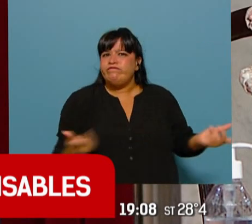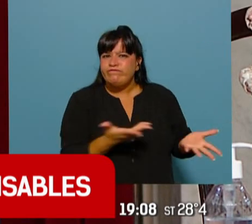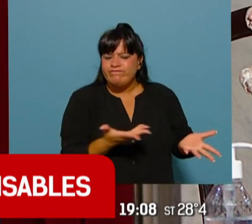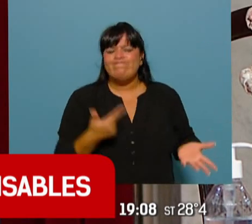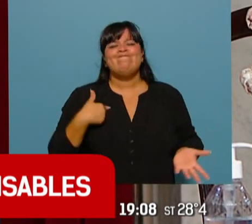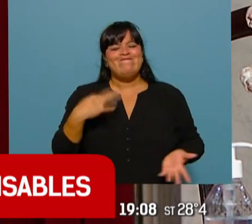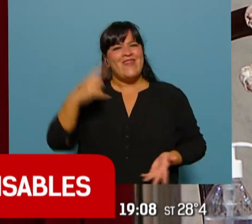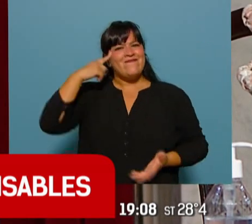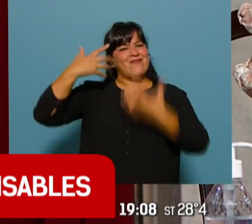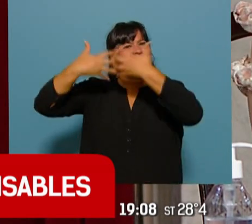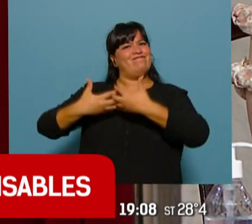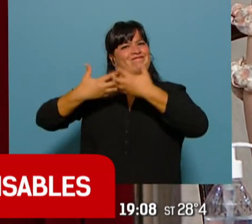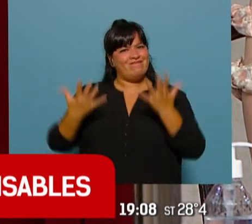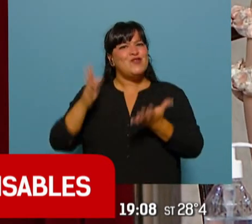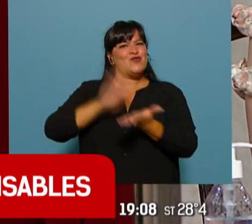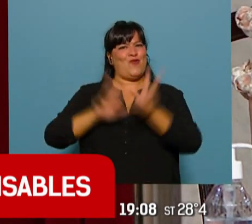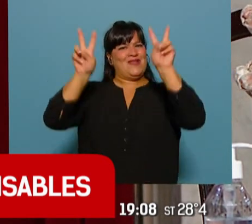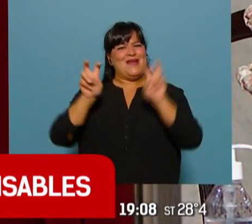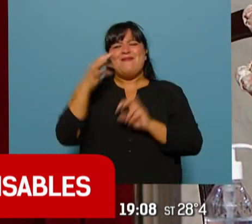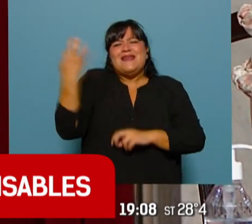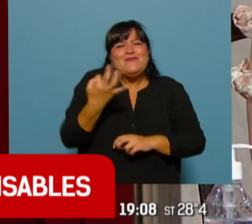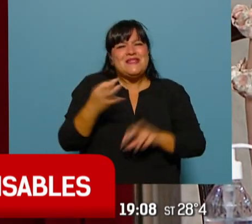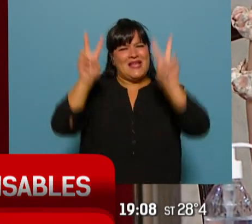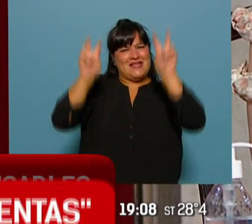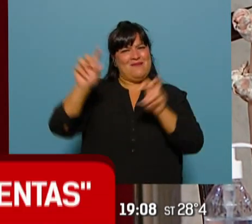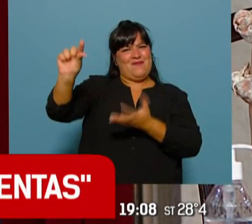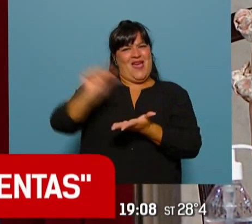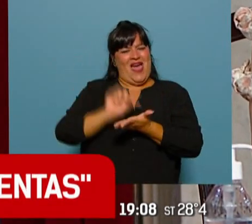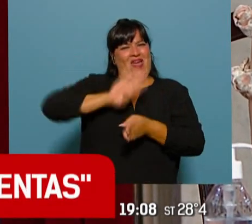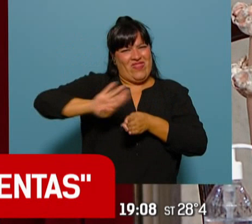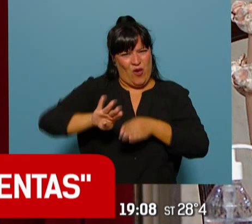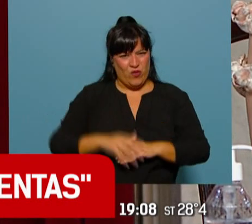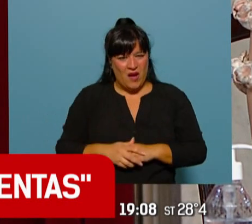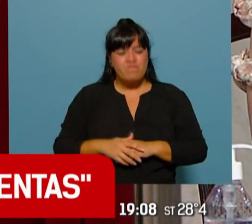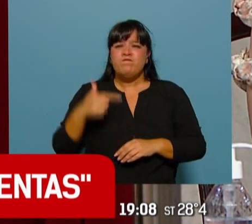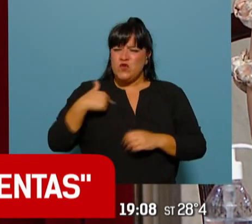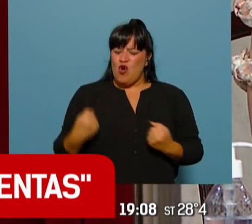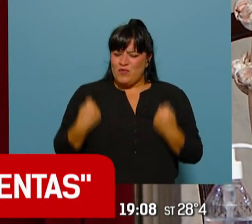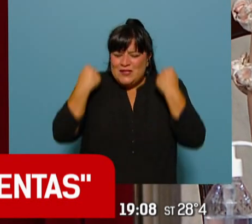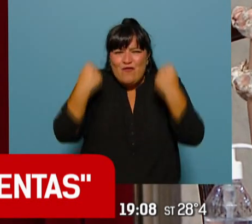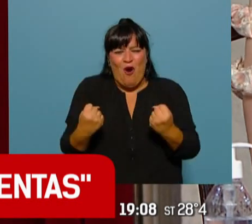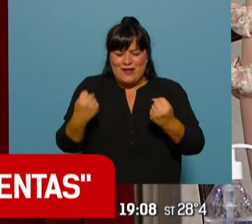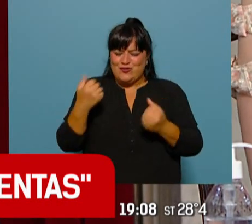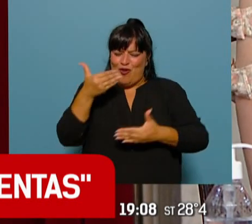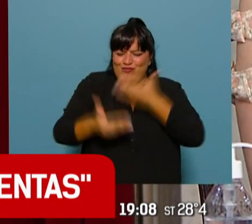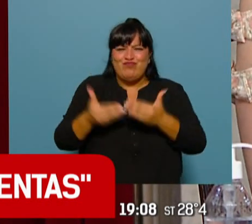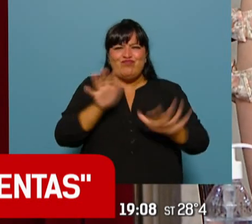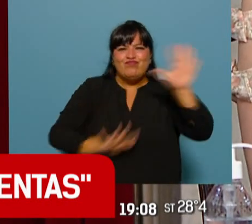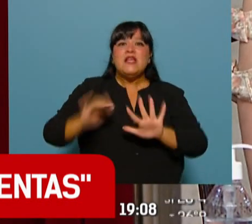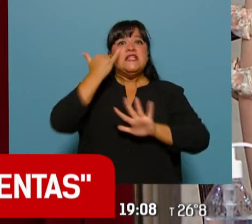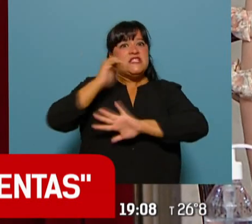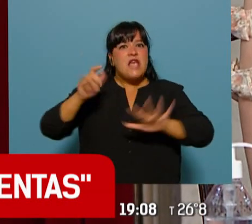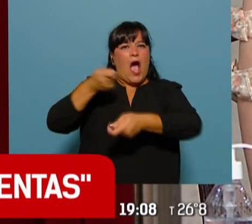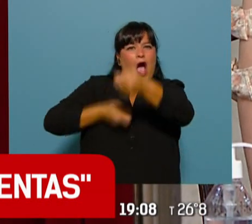Permítanme reflexionar junto a ustedes sobre este tema puntualmente. Con firmeza y esfuerzo, hemos logrado la renegociación